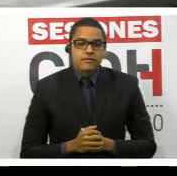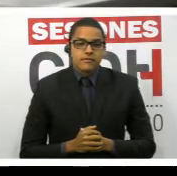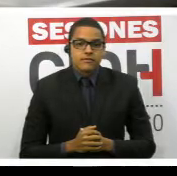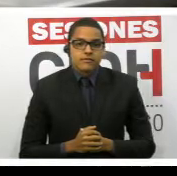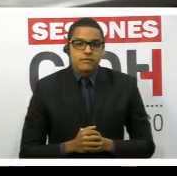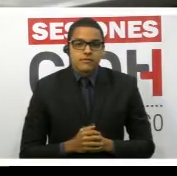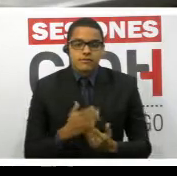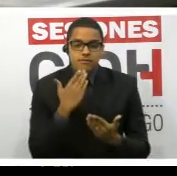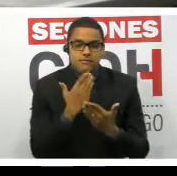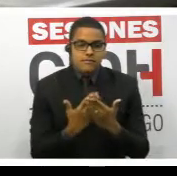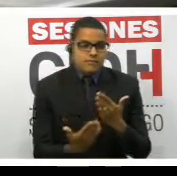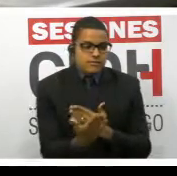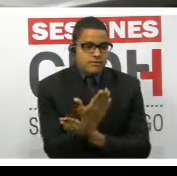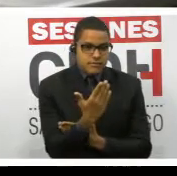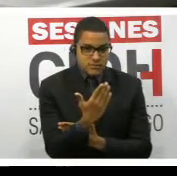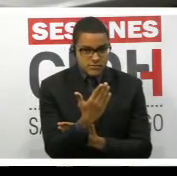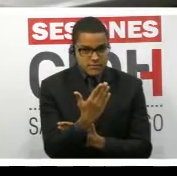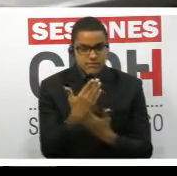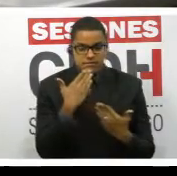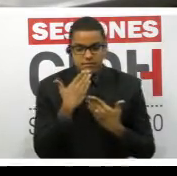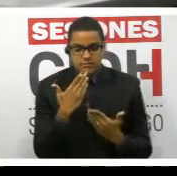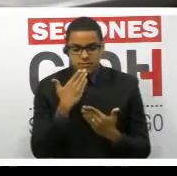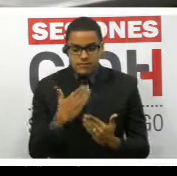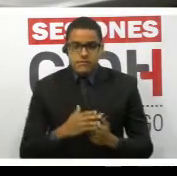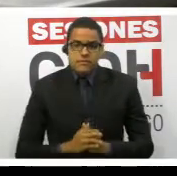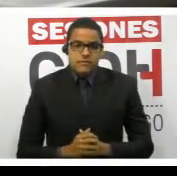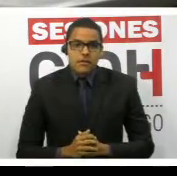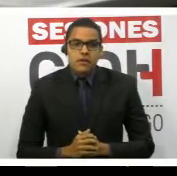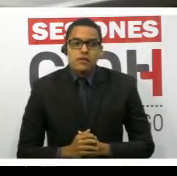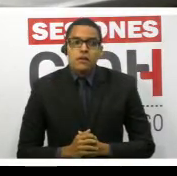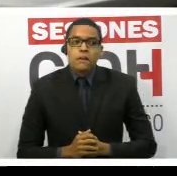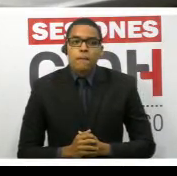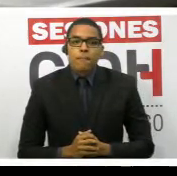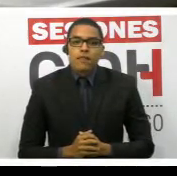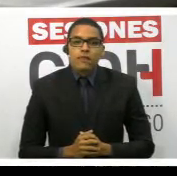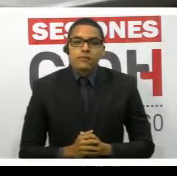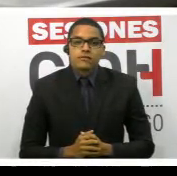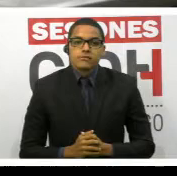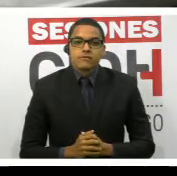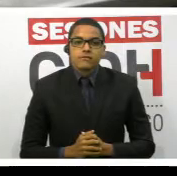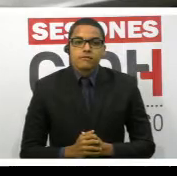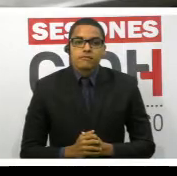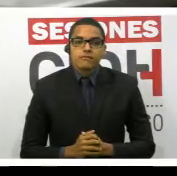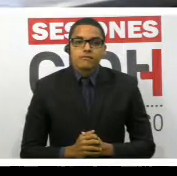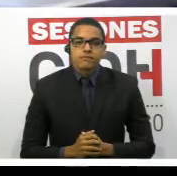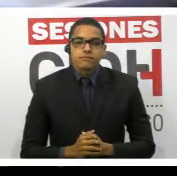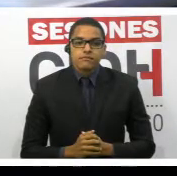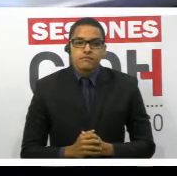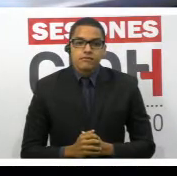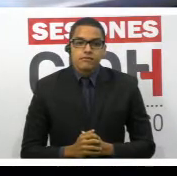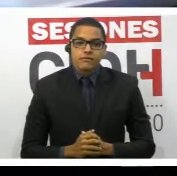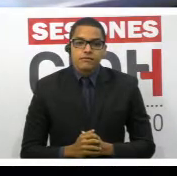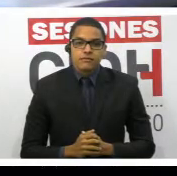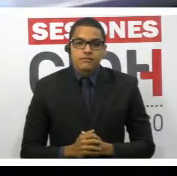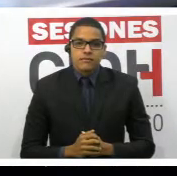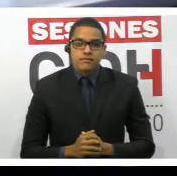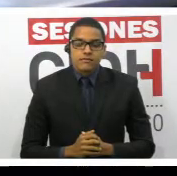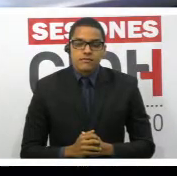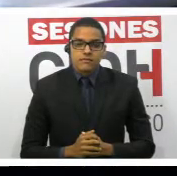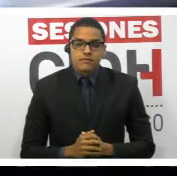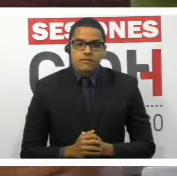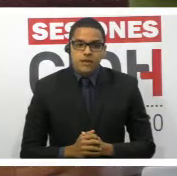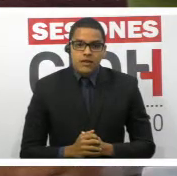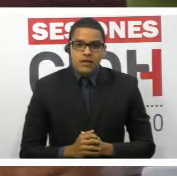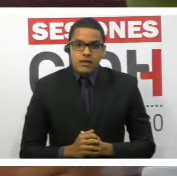muchas gracias buenos días la legislación guatemalteca pone bajo interdicción automática a las